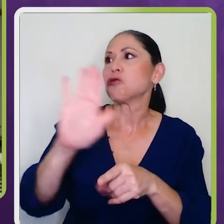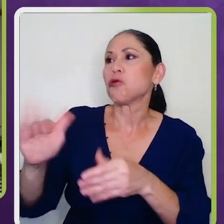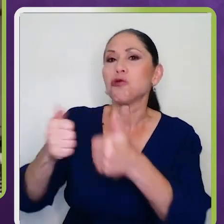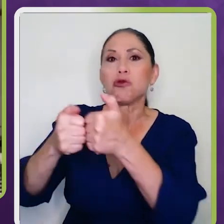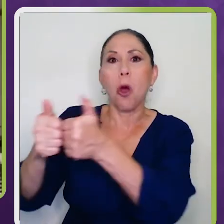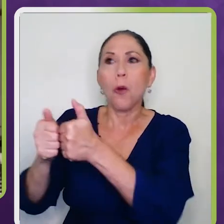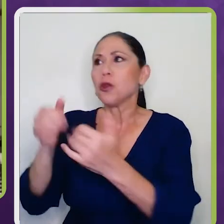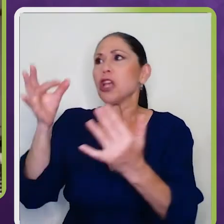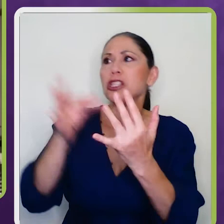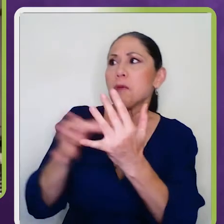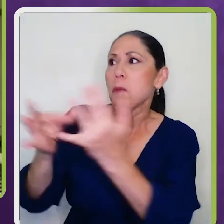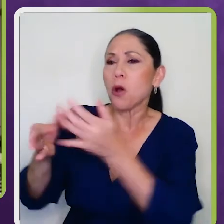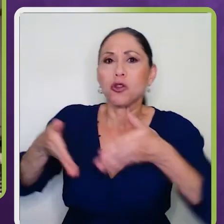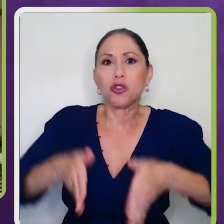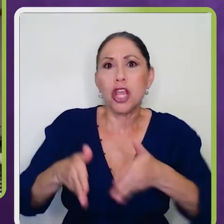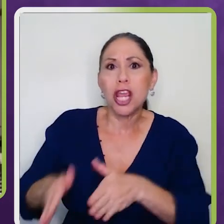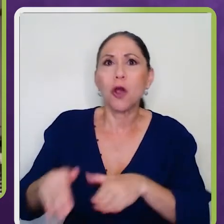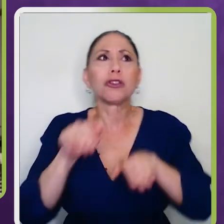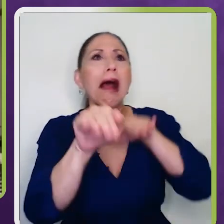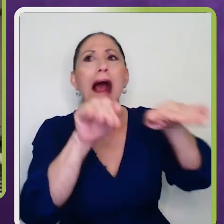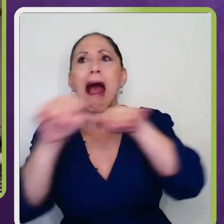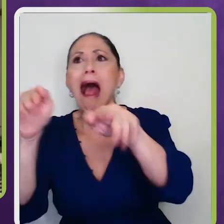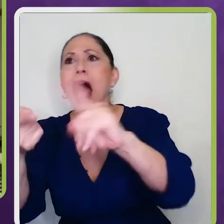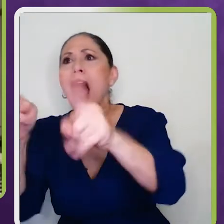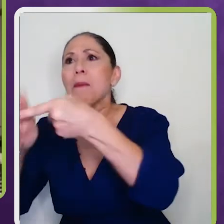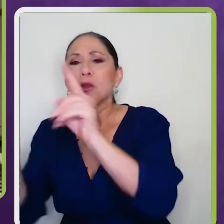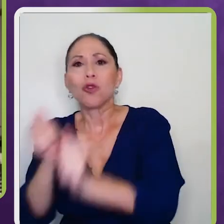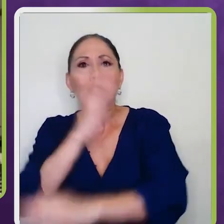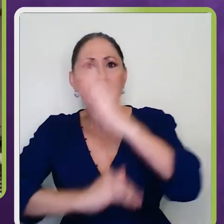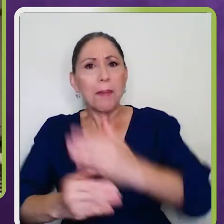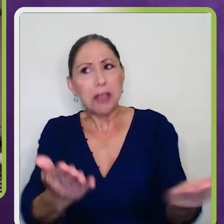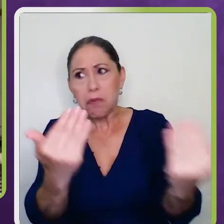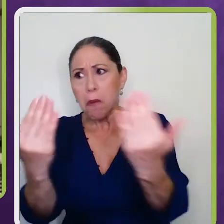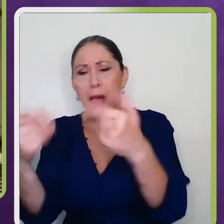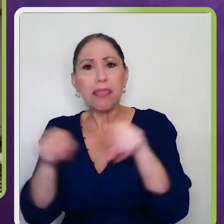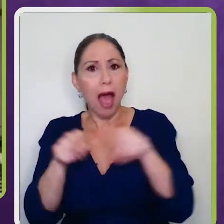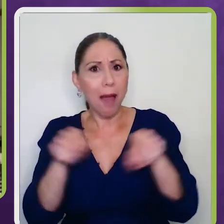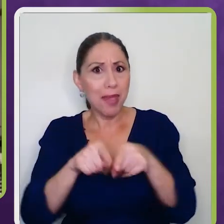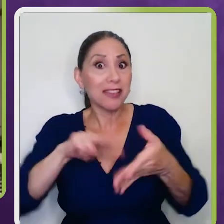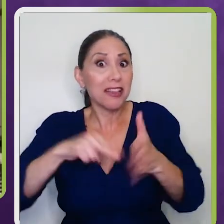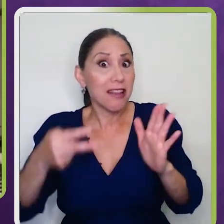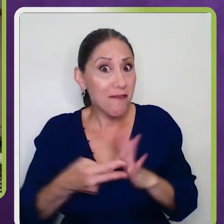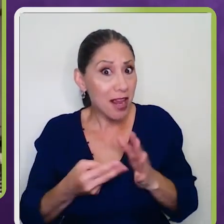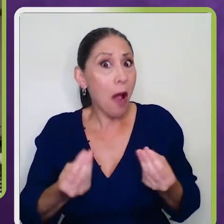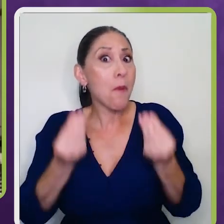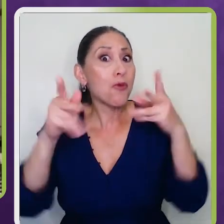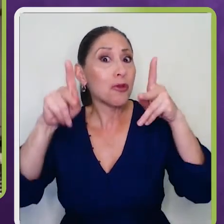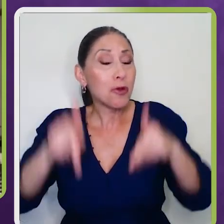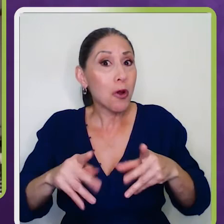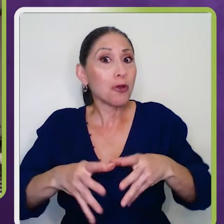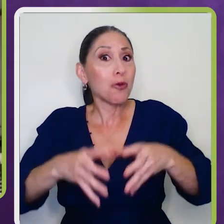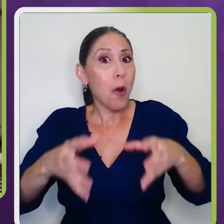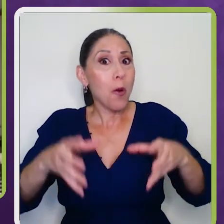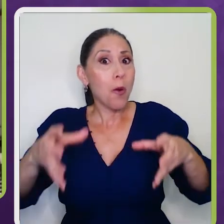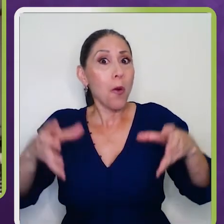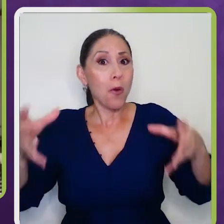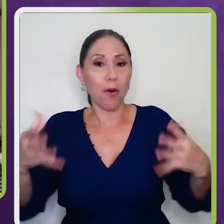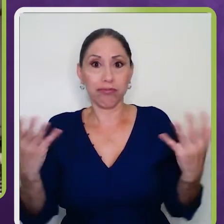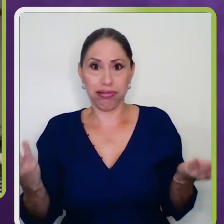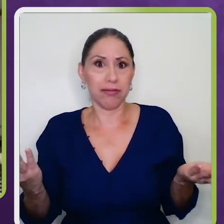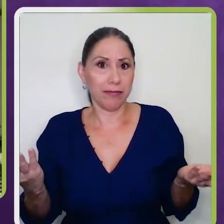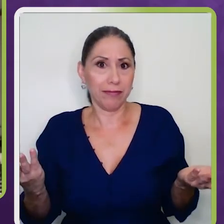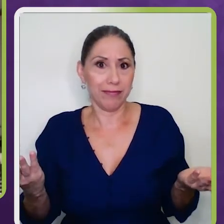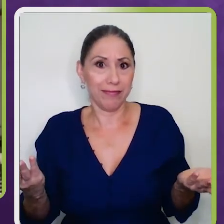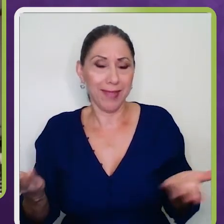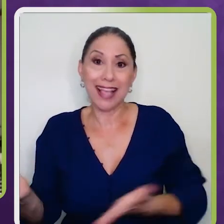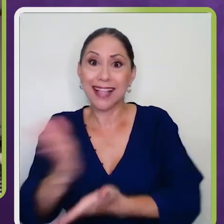los esposos, los hijos, y además le digo a mis amigos que tienen alguna condición de discapacidad que también lo pueden hacer. Entonces, va